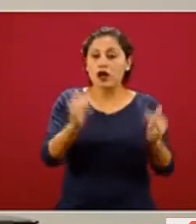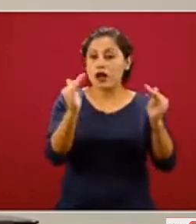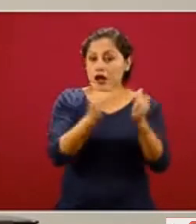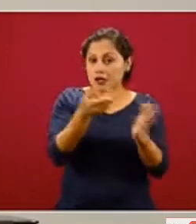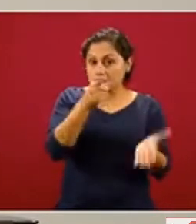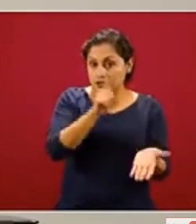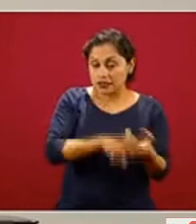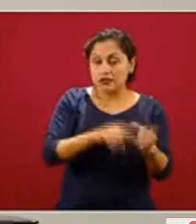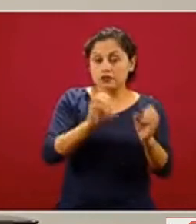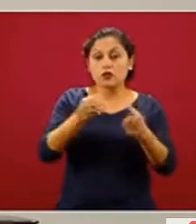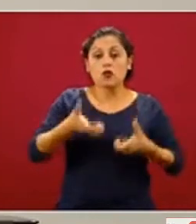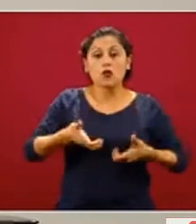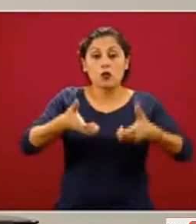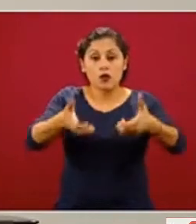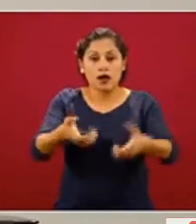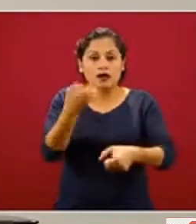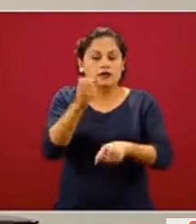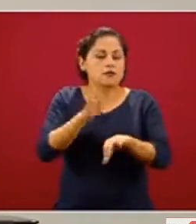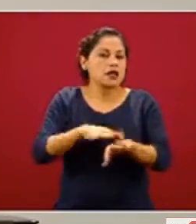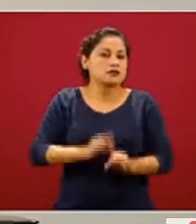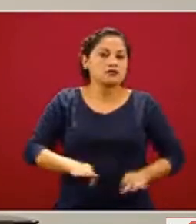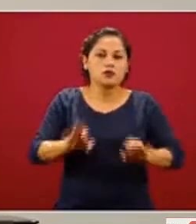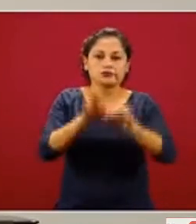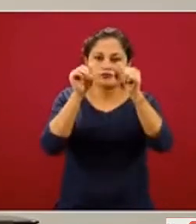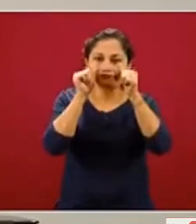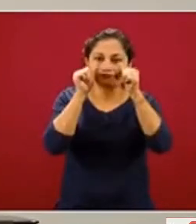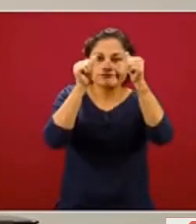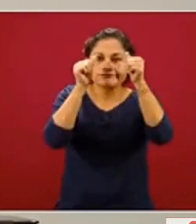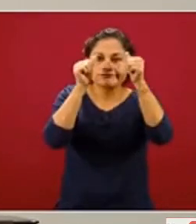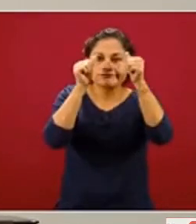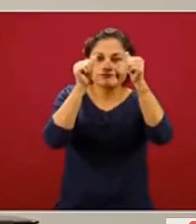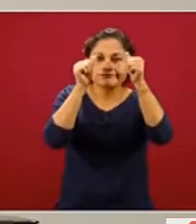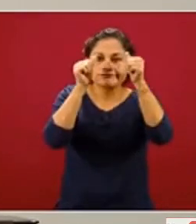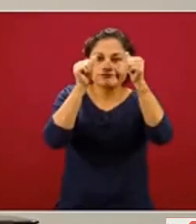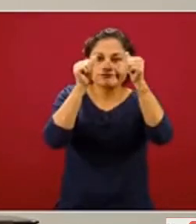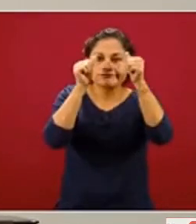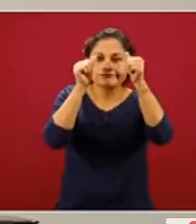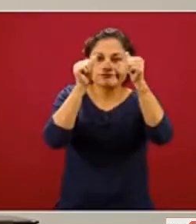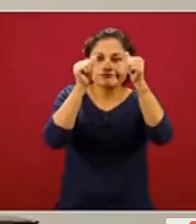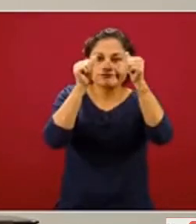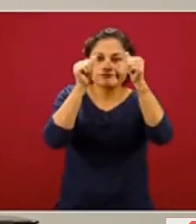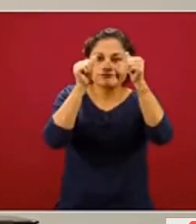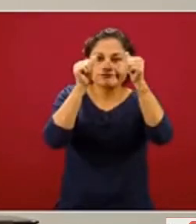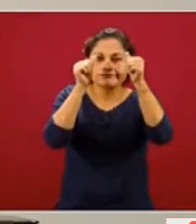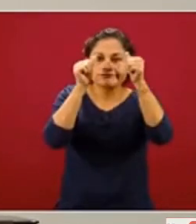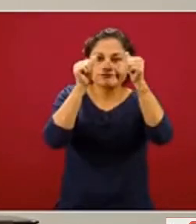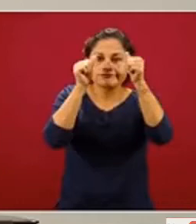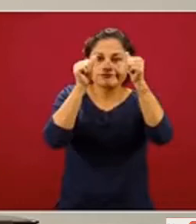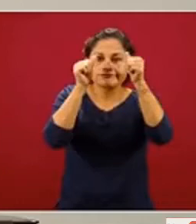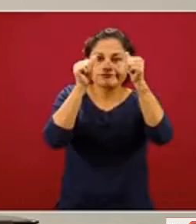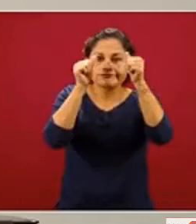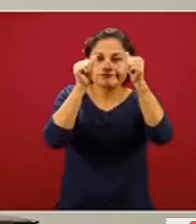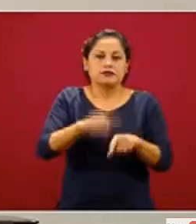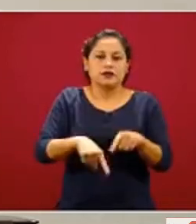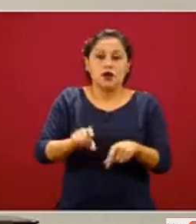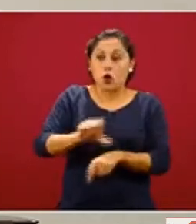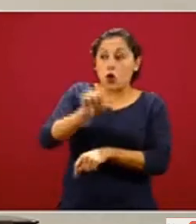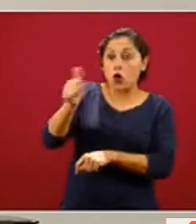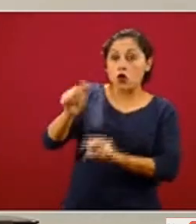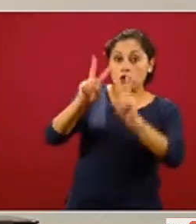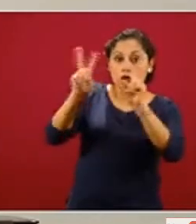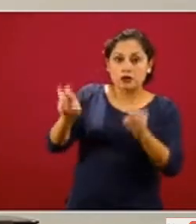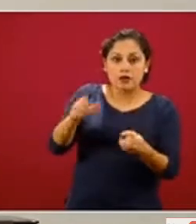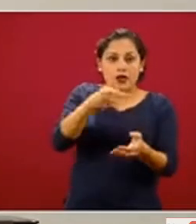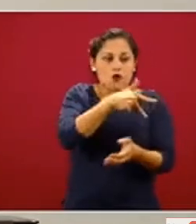pública es la acción primordial para el control vectorial y no tiene nada que ver con la sanitización. Pero hasta ahí quedaría. Sí, igual